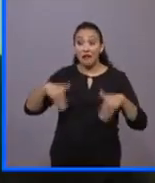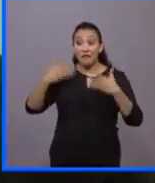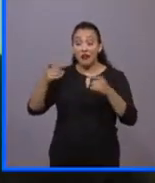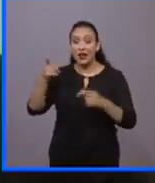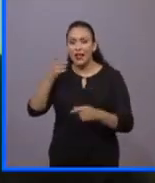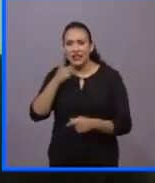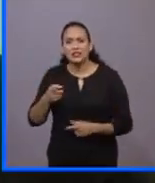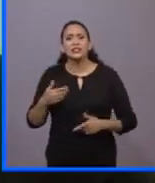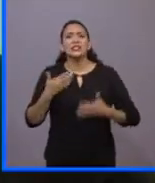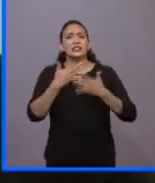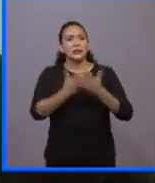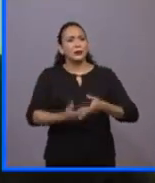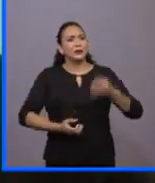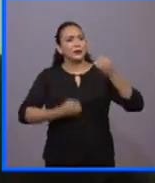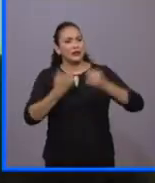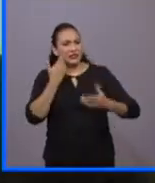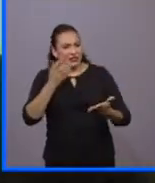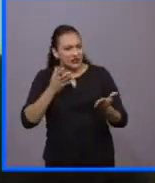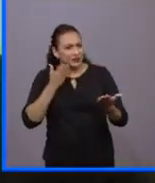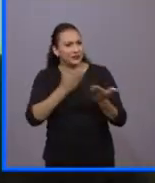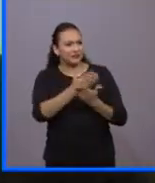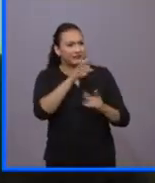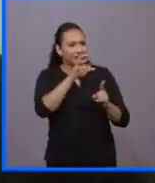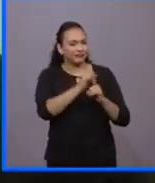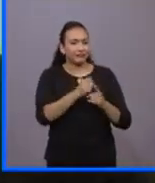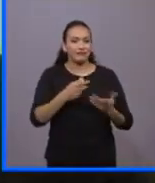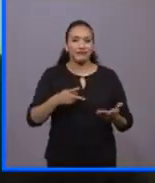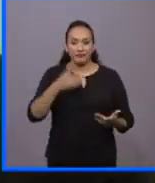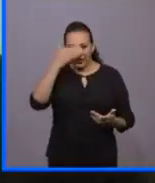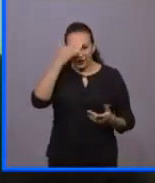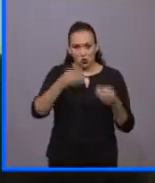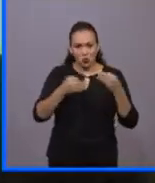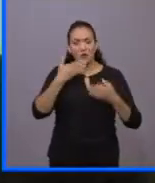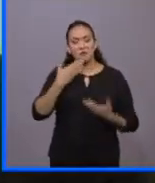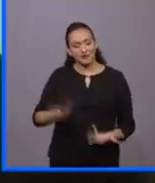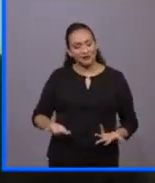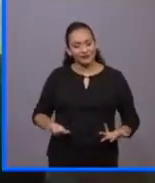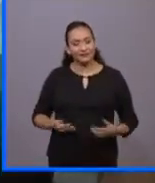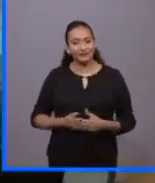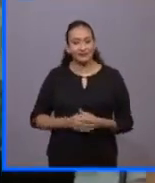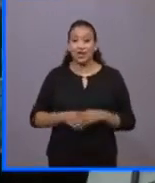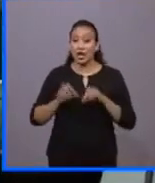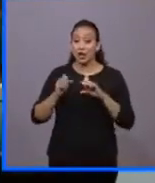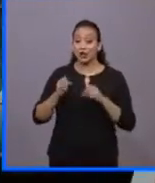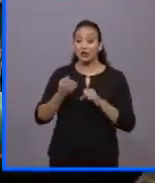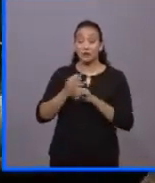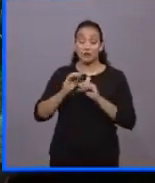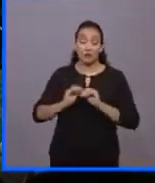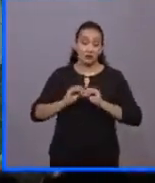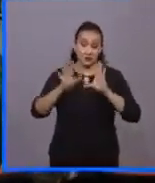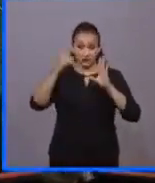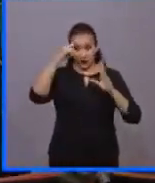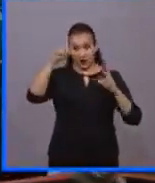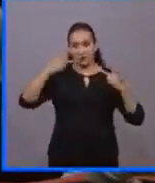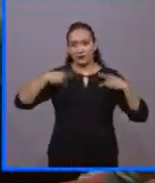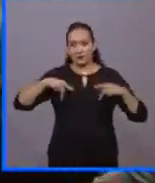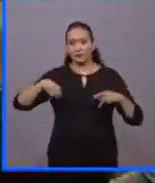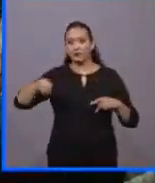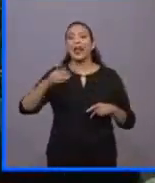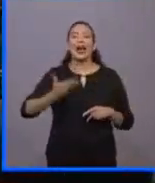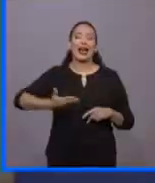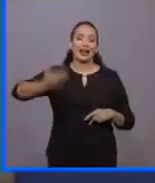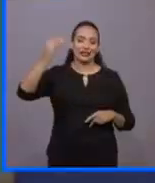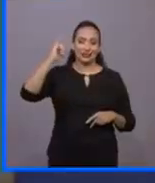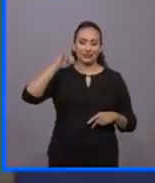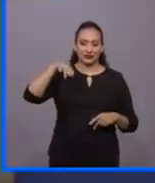esperando justicia, verdad y rendición de cuentas. En la sede de las Oficinas de Transparencia para el Pueblo, antes del